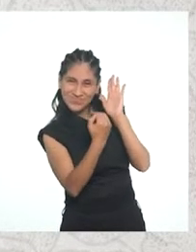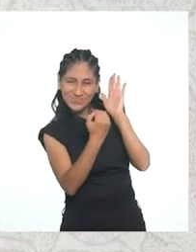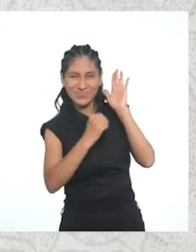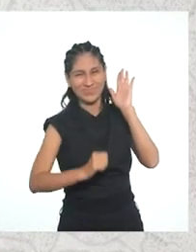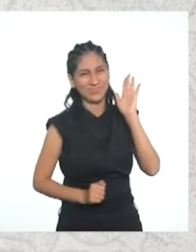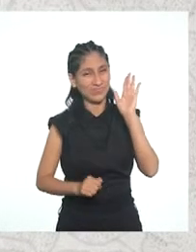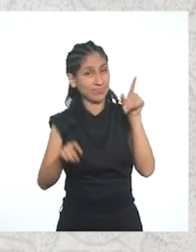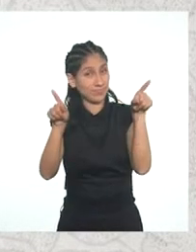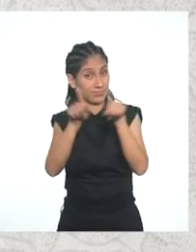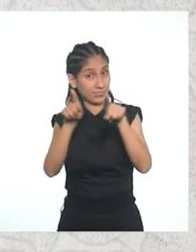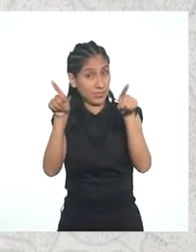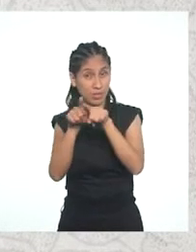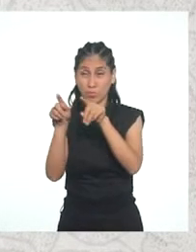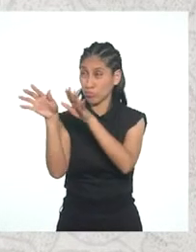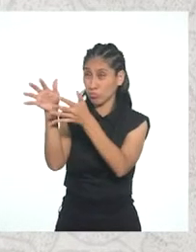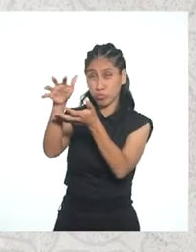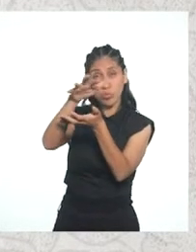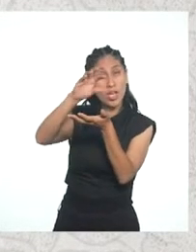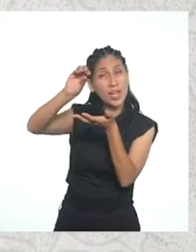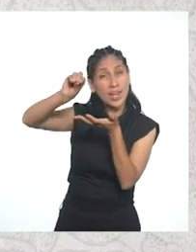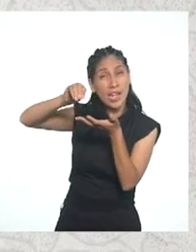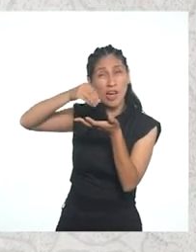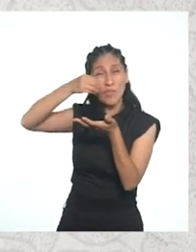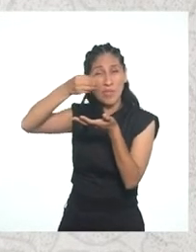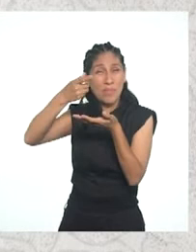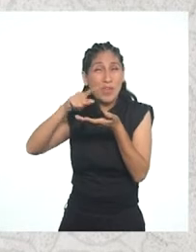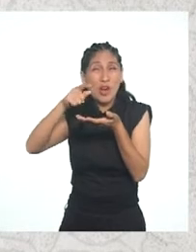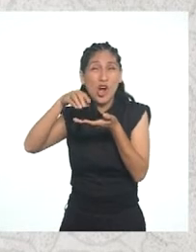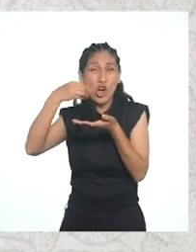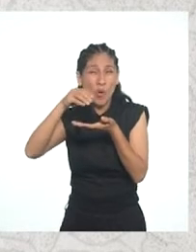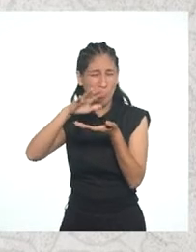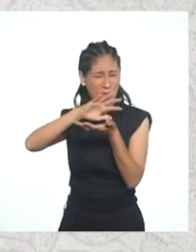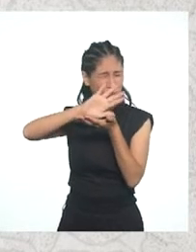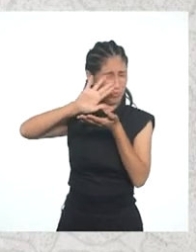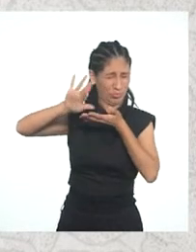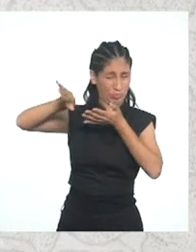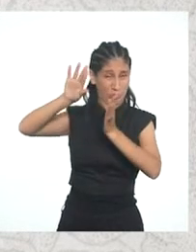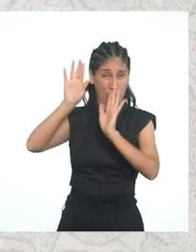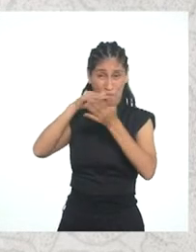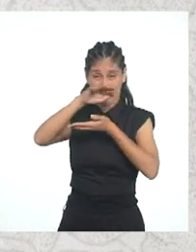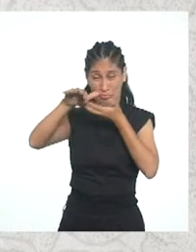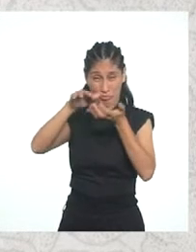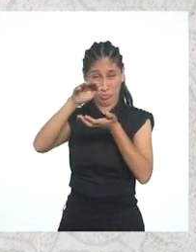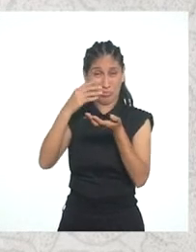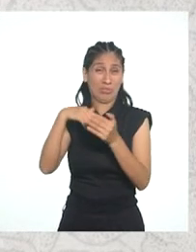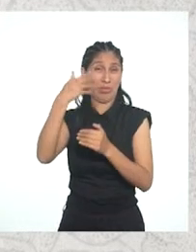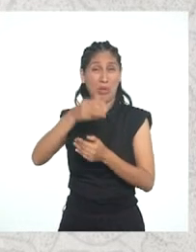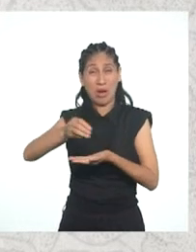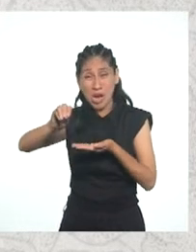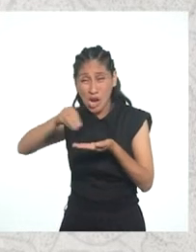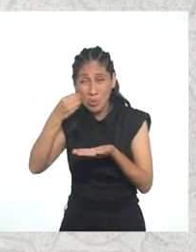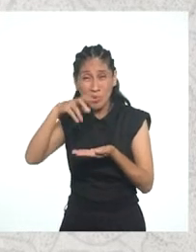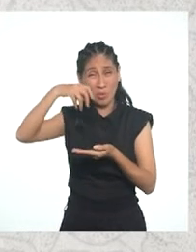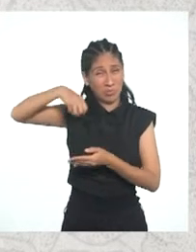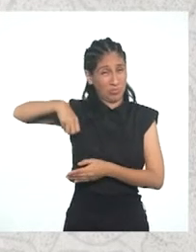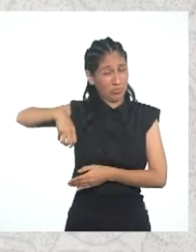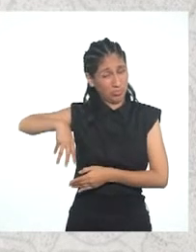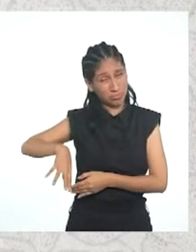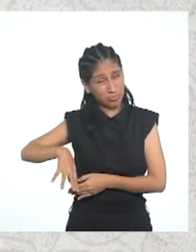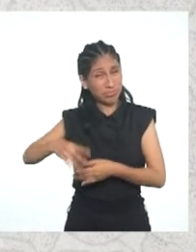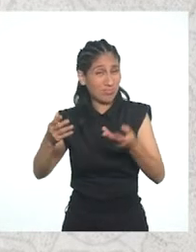En el ambiente, también en alimentos contaminados. Causan diarrea, entre otras